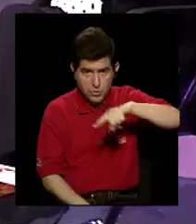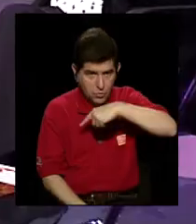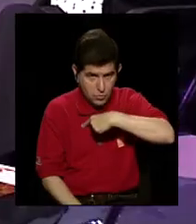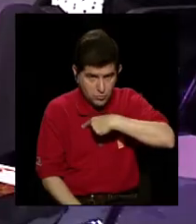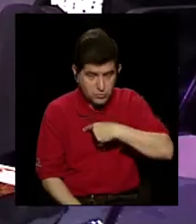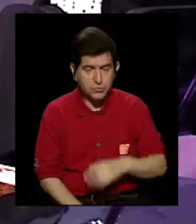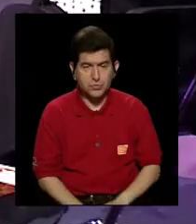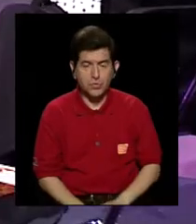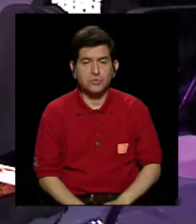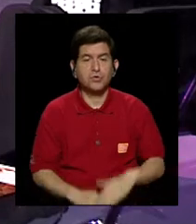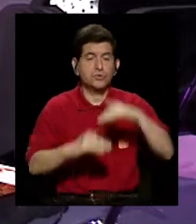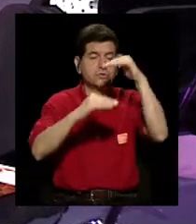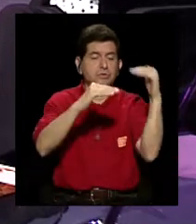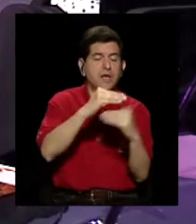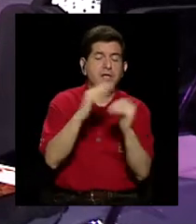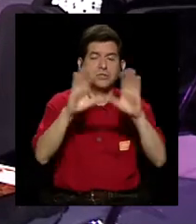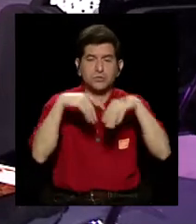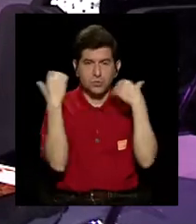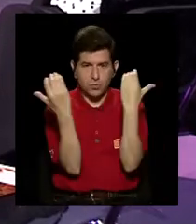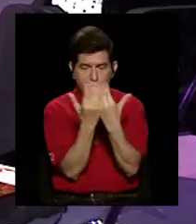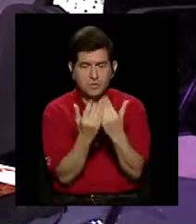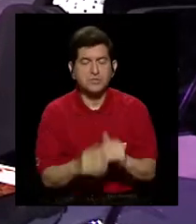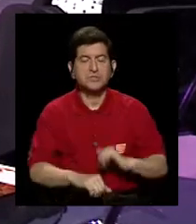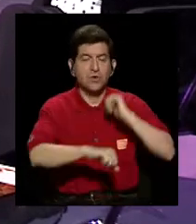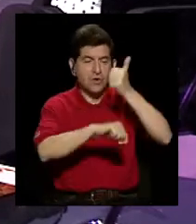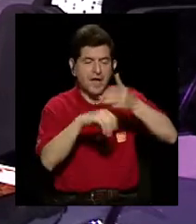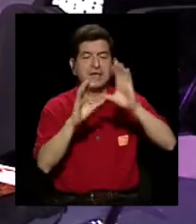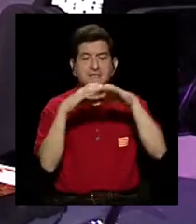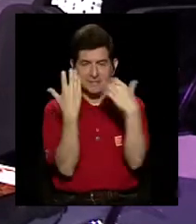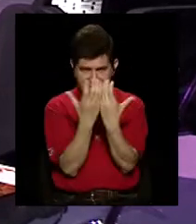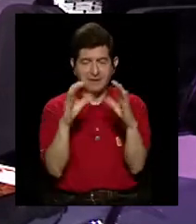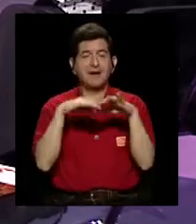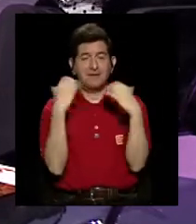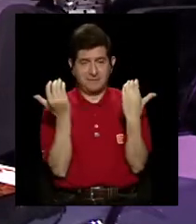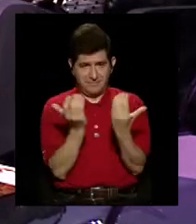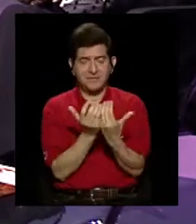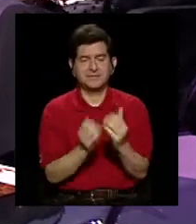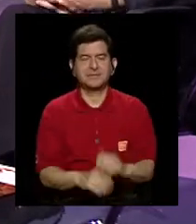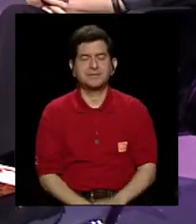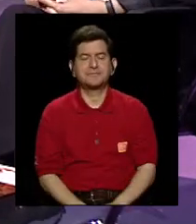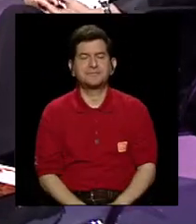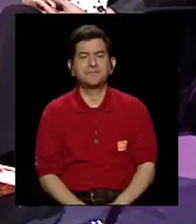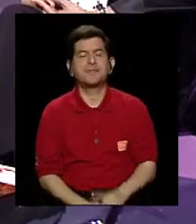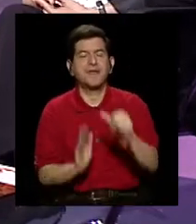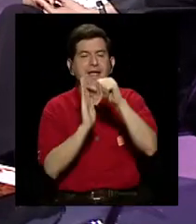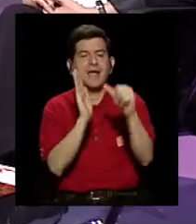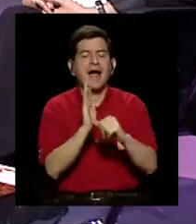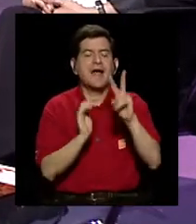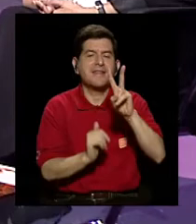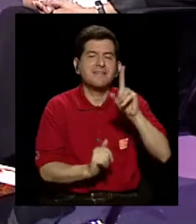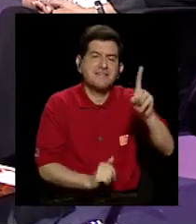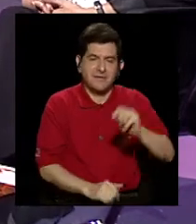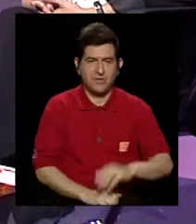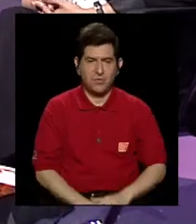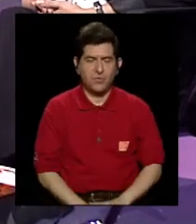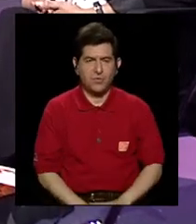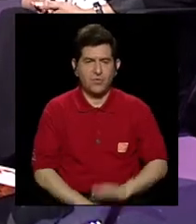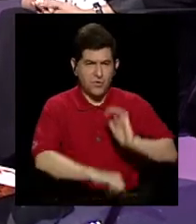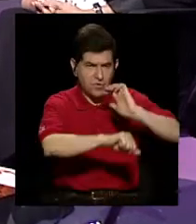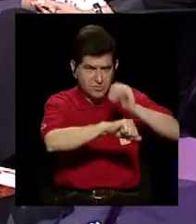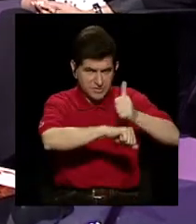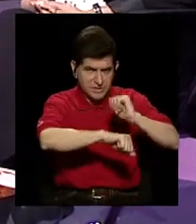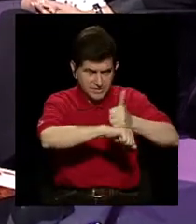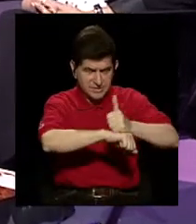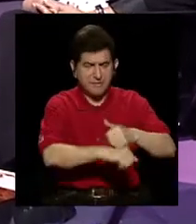subcomisión se ha creado esa categoría. Es que, a ver, el artículo 21, cuando se establece, cuando se aprueba la